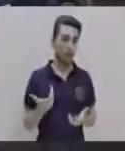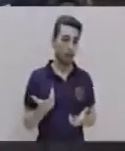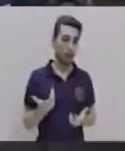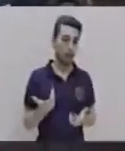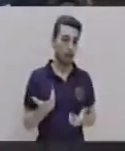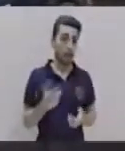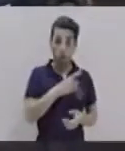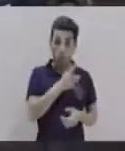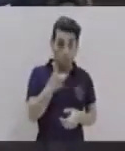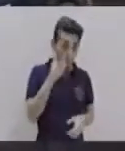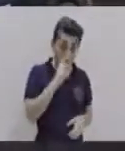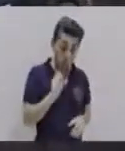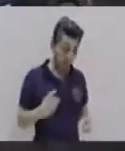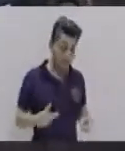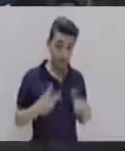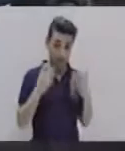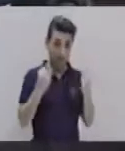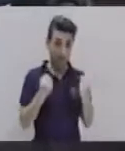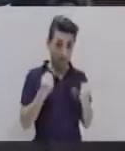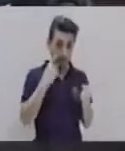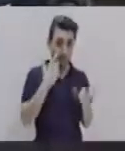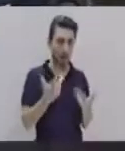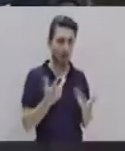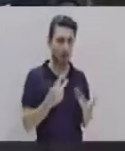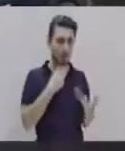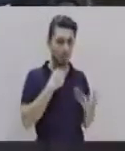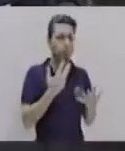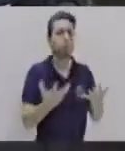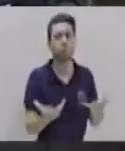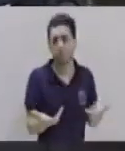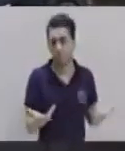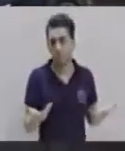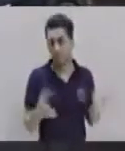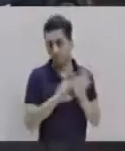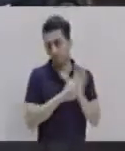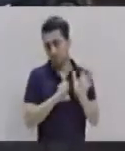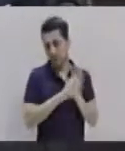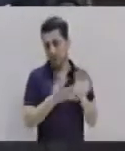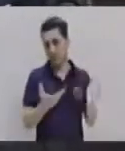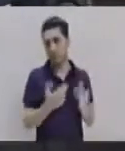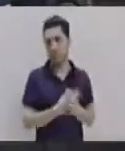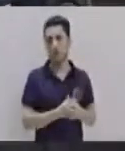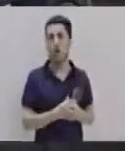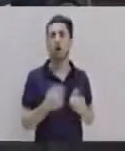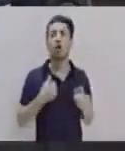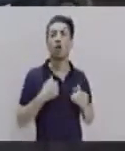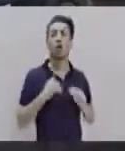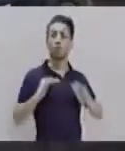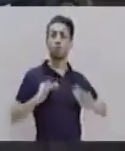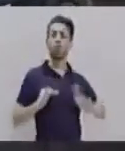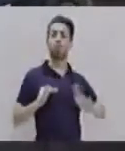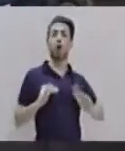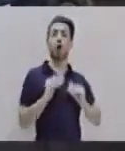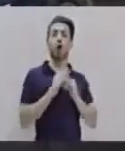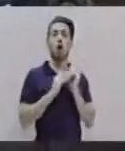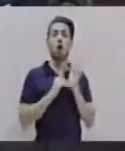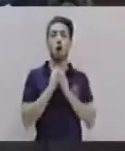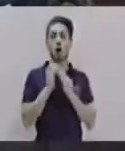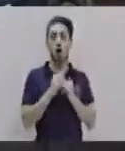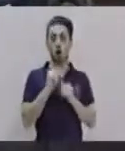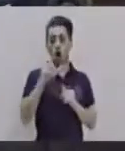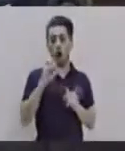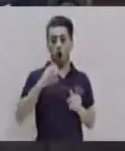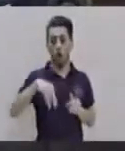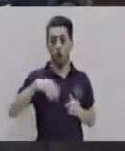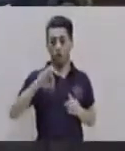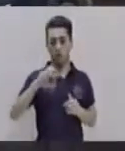que no es valiente no se arriesga. Le voy a poner un ejemplo. La zona de confort es como un